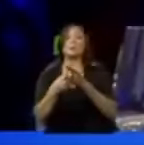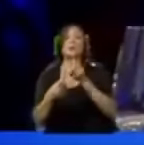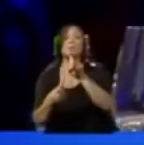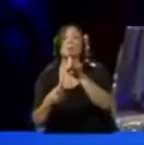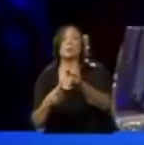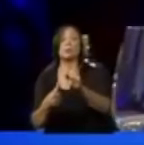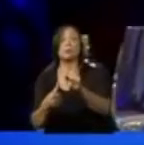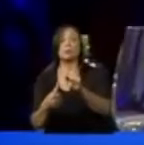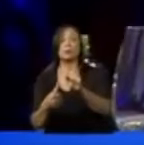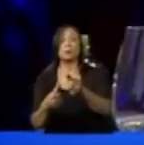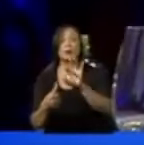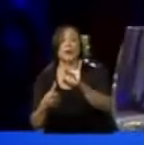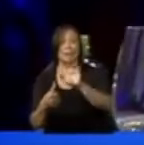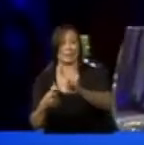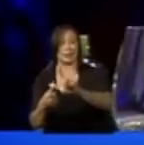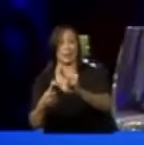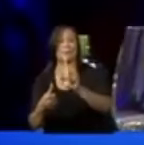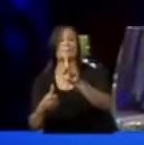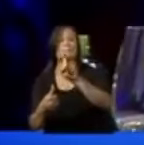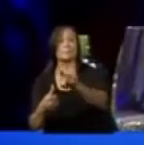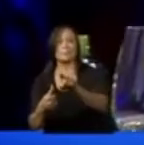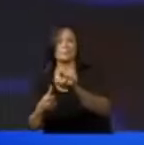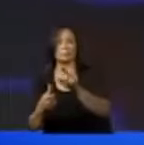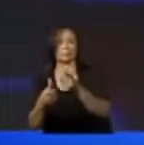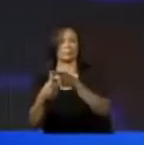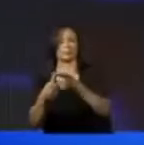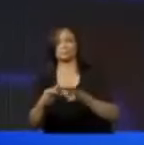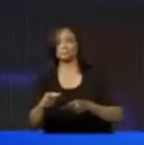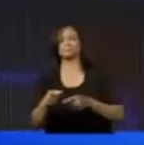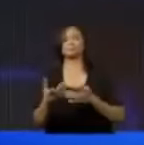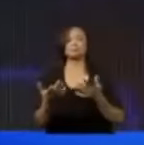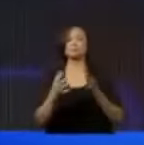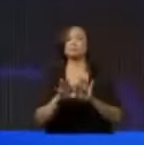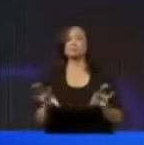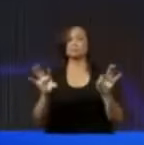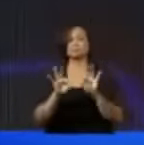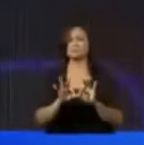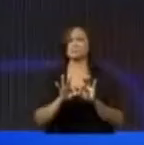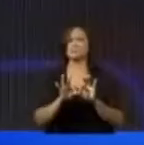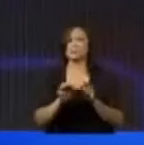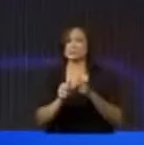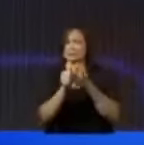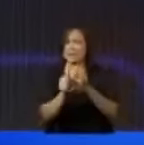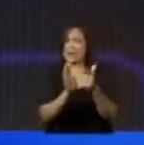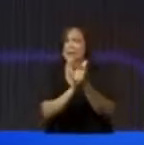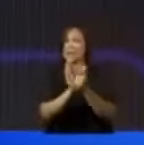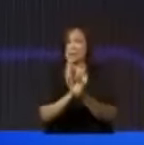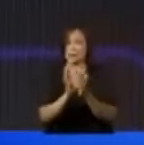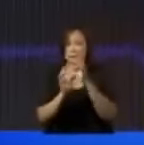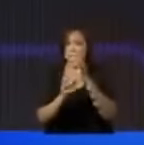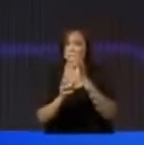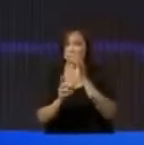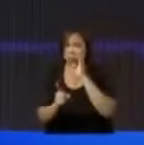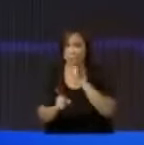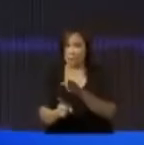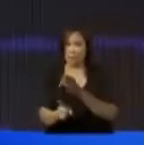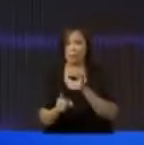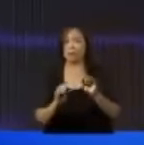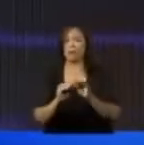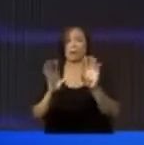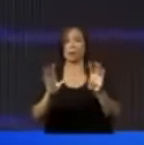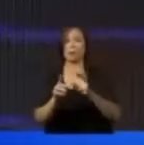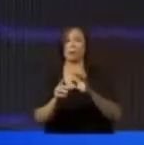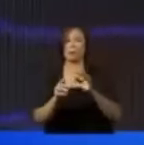momento con el candidato de la Fuerza del Pueblo, Leonel Fernández. Bueno, yo creo que fundamentalmente es aplicar la ley, y la ley es muy clara.